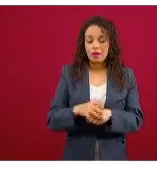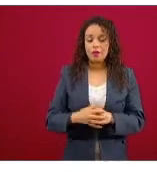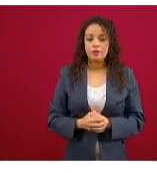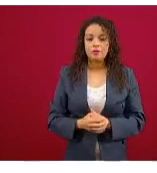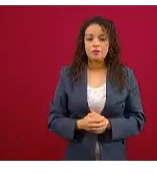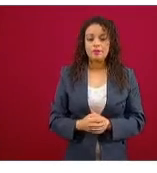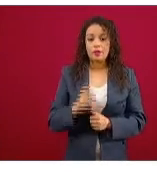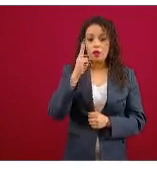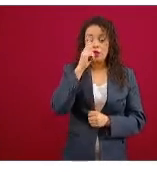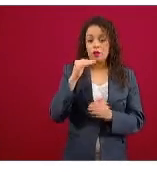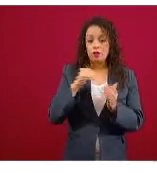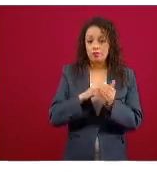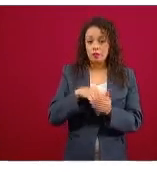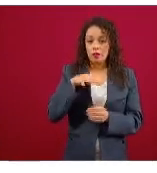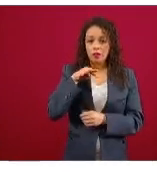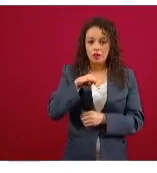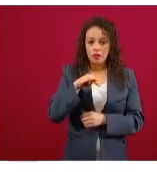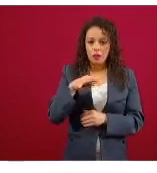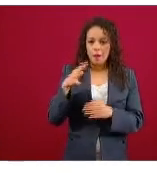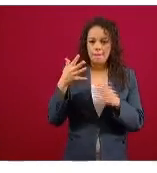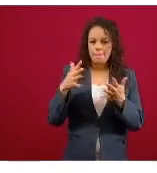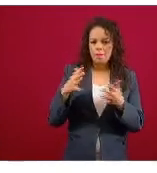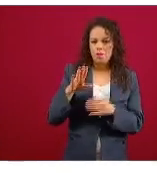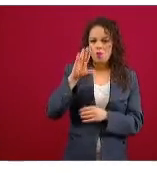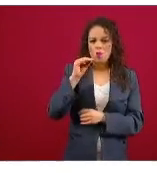2019 se llega a un pico de demanda de